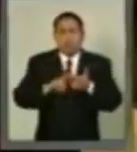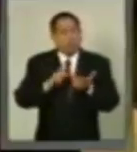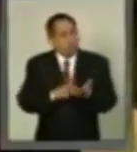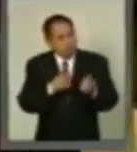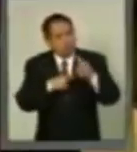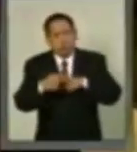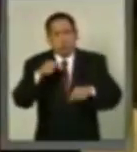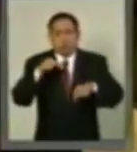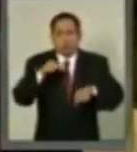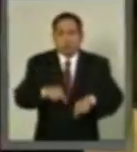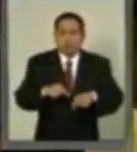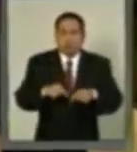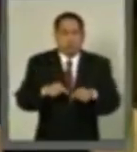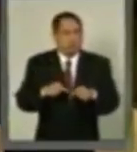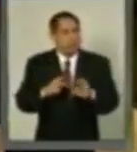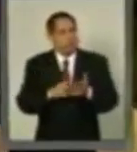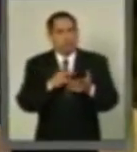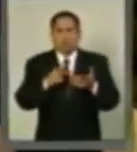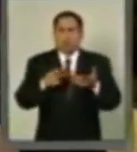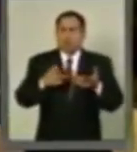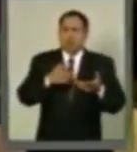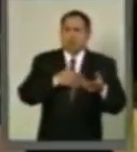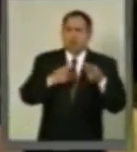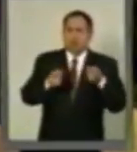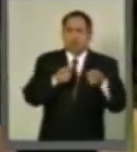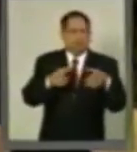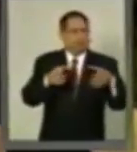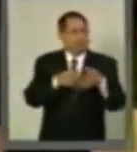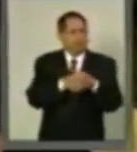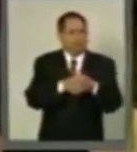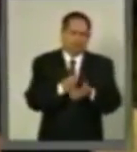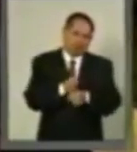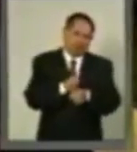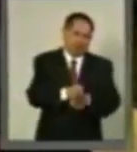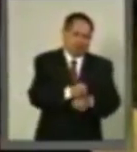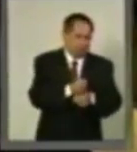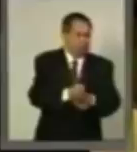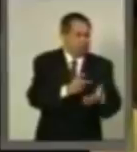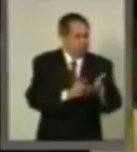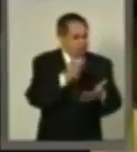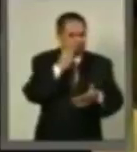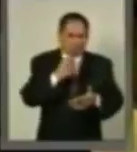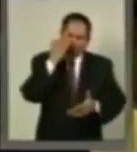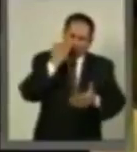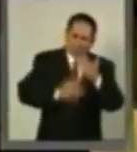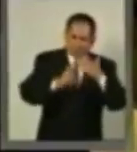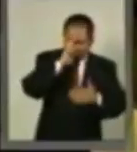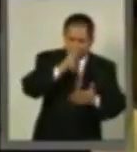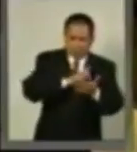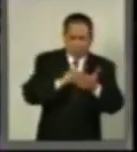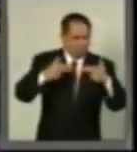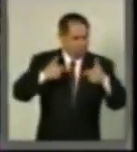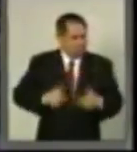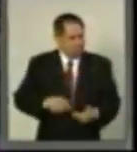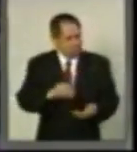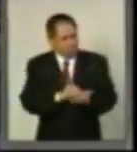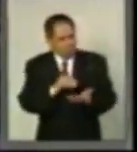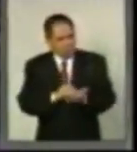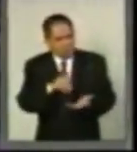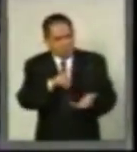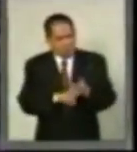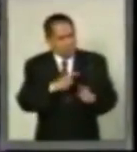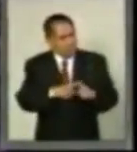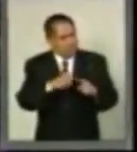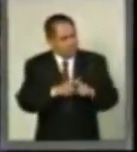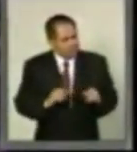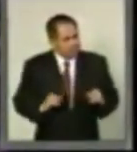regreso, una nueva institucionalidad de la tortura y de la violación a los derechos humanos en las